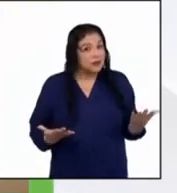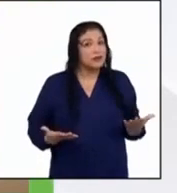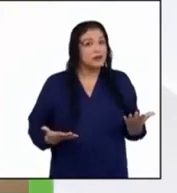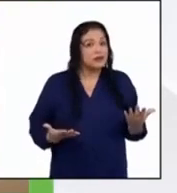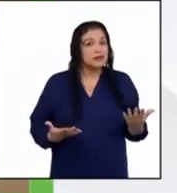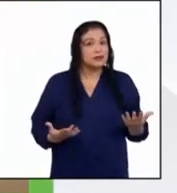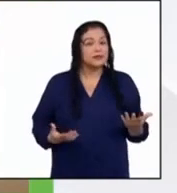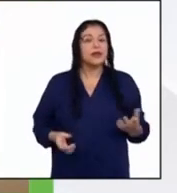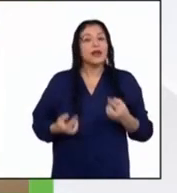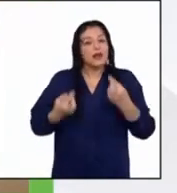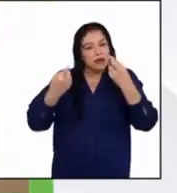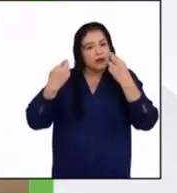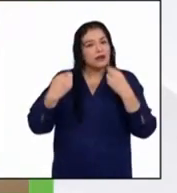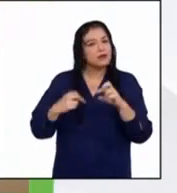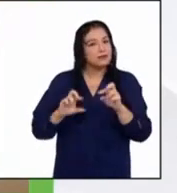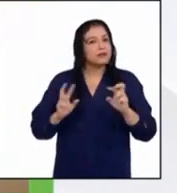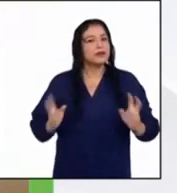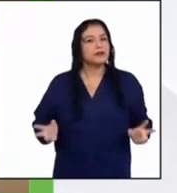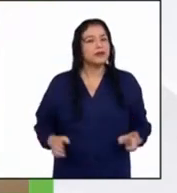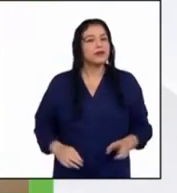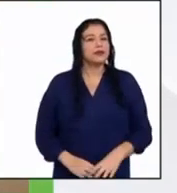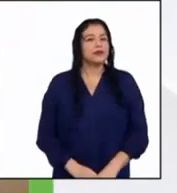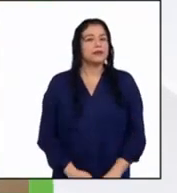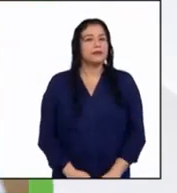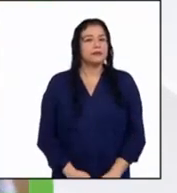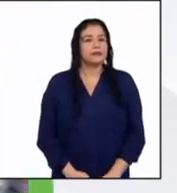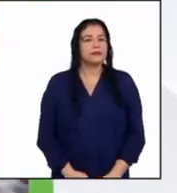nos permite